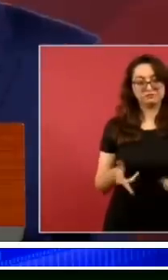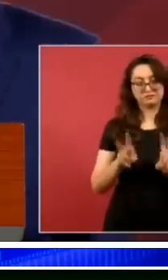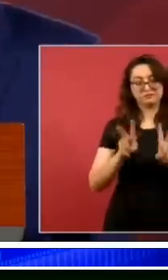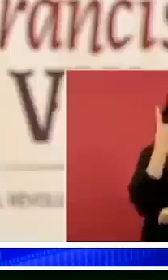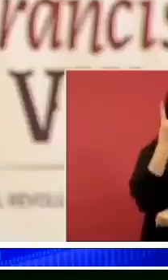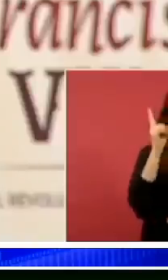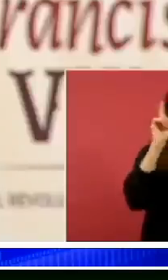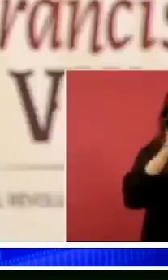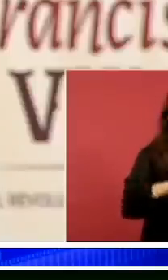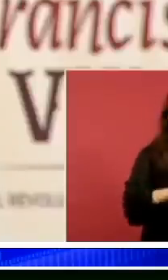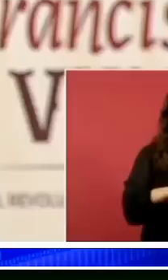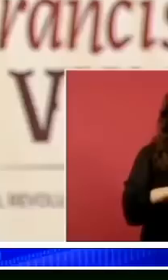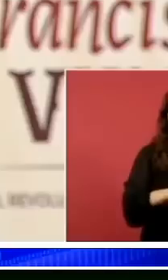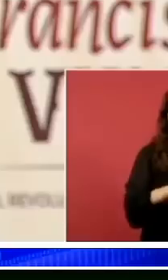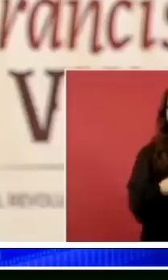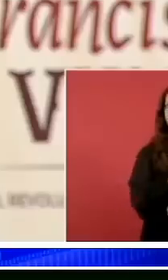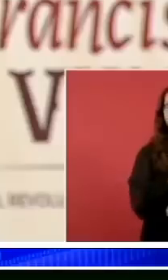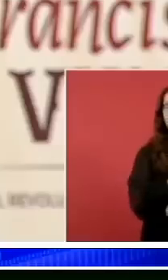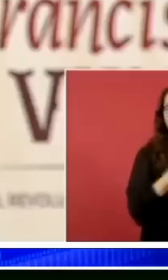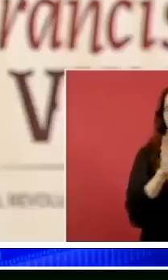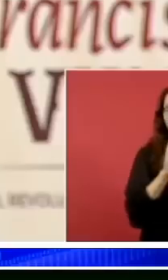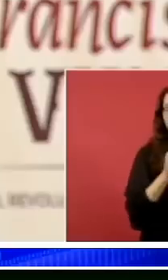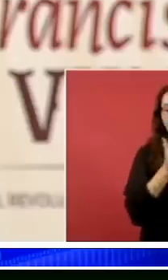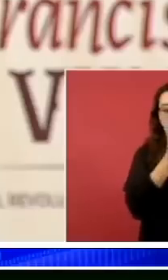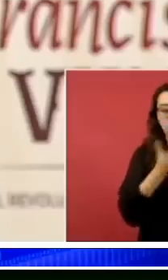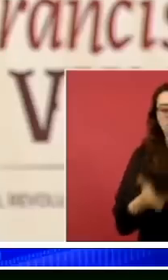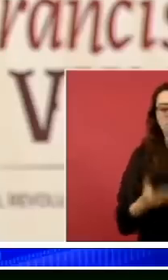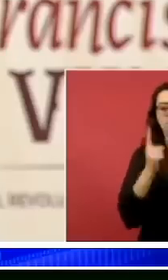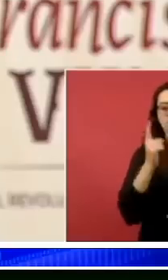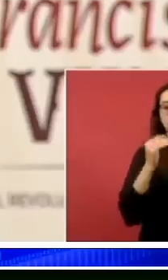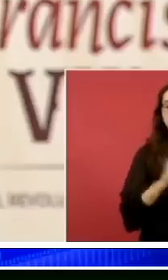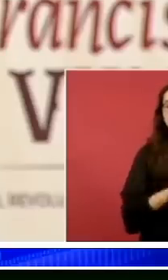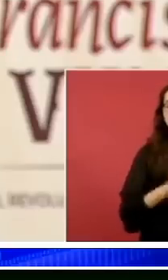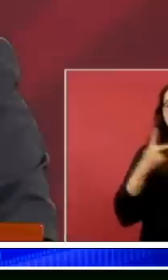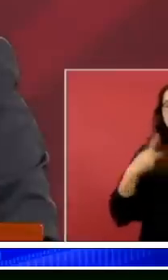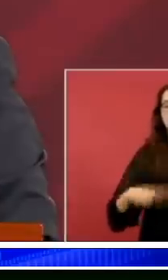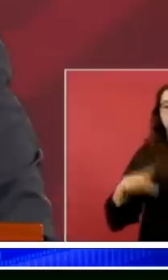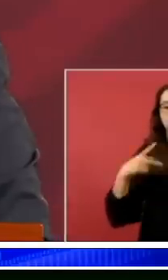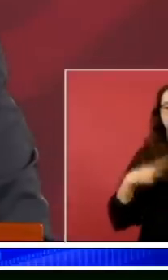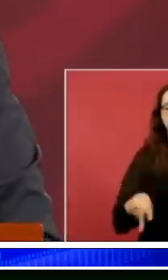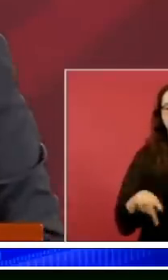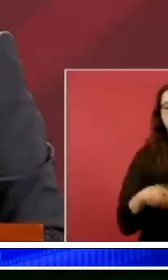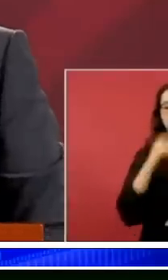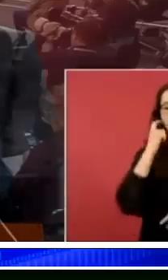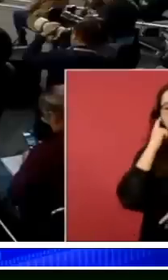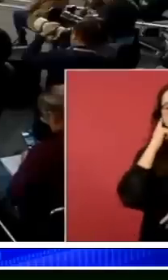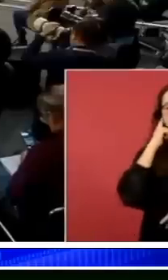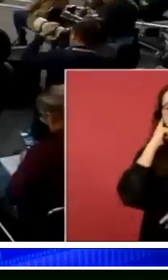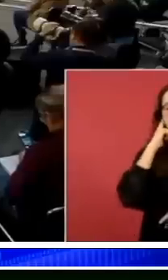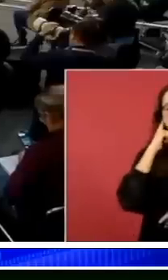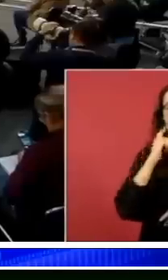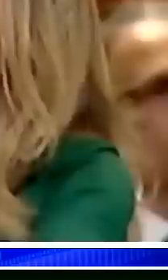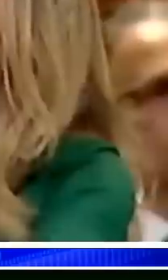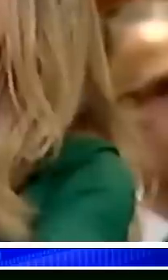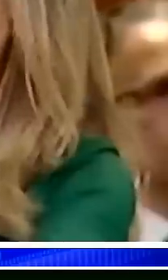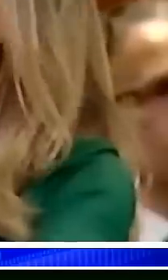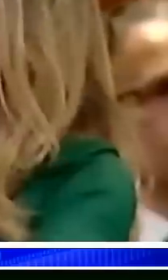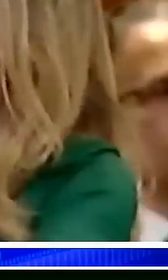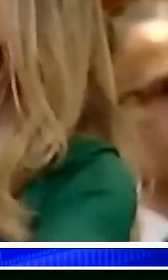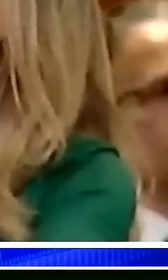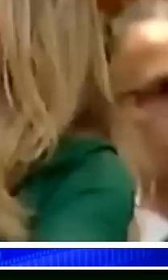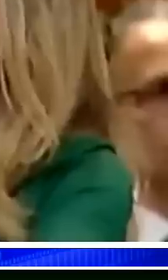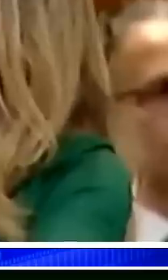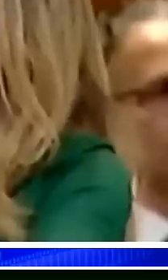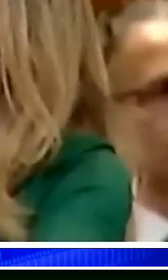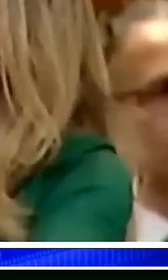ellos consumen en su vida cotidiana van a subir de precio. Este es el llamado también que hace el presidente,